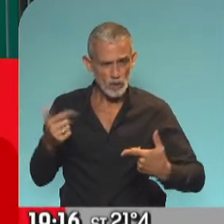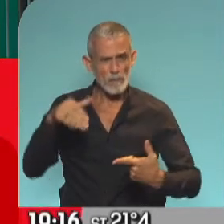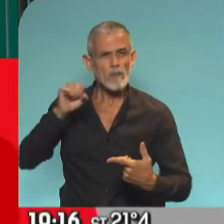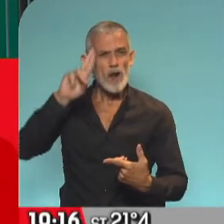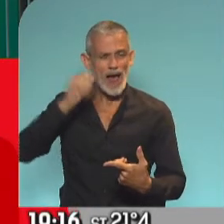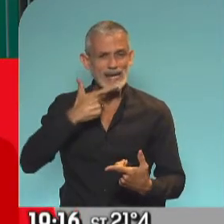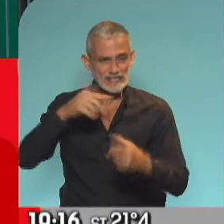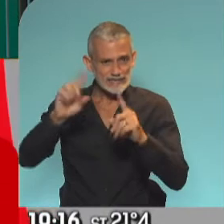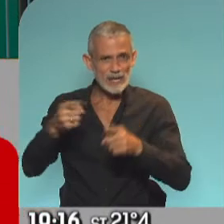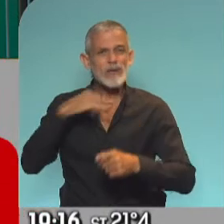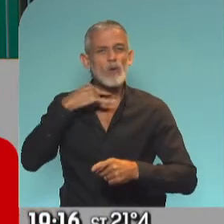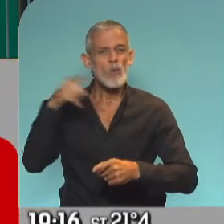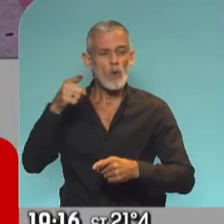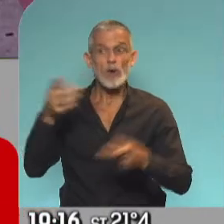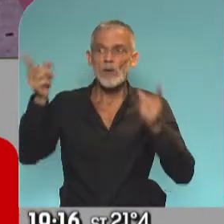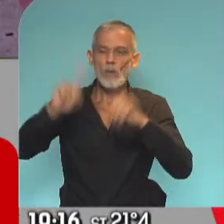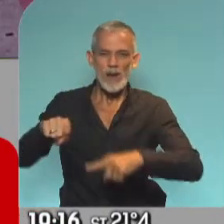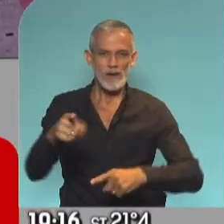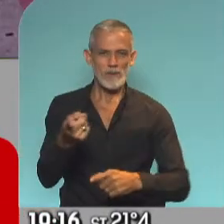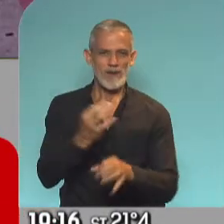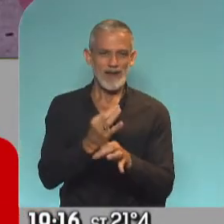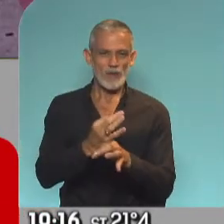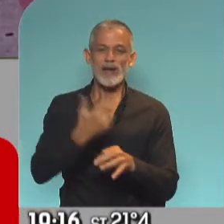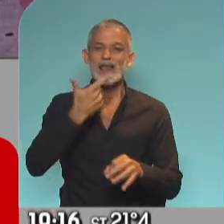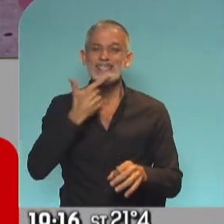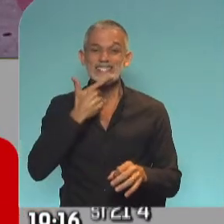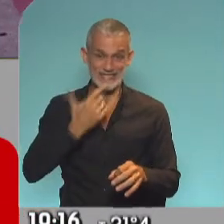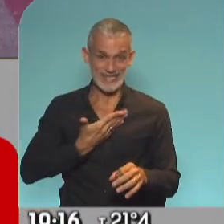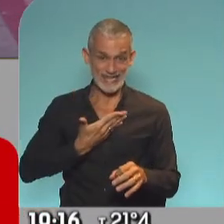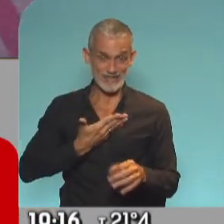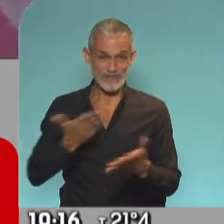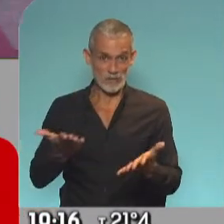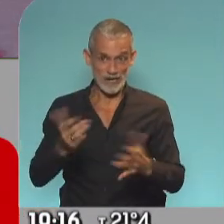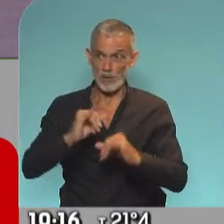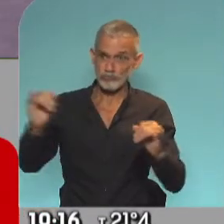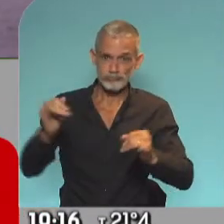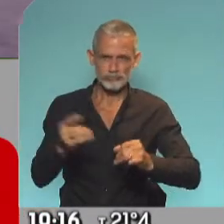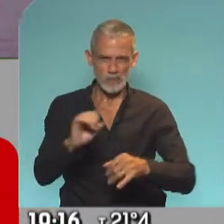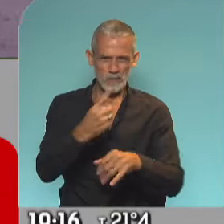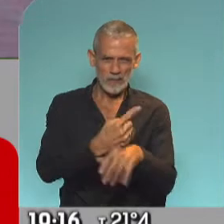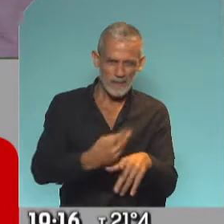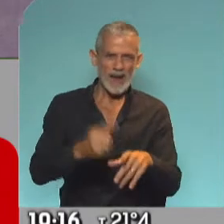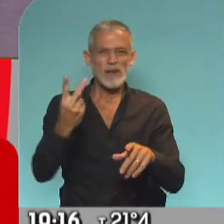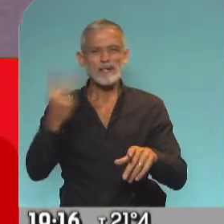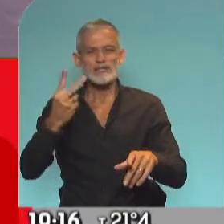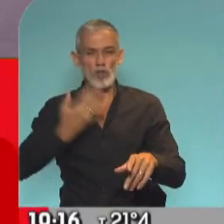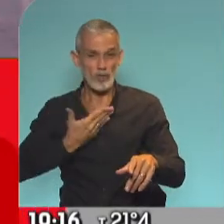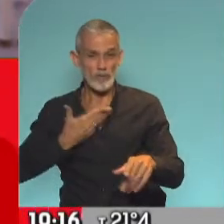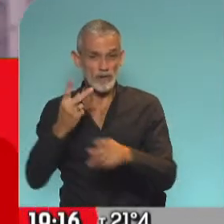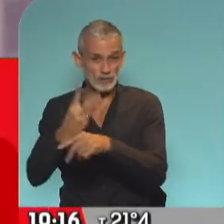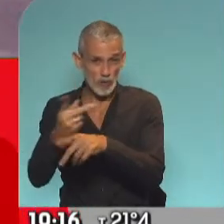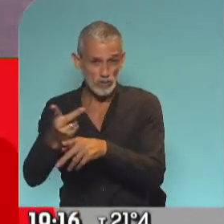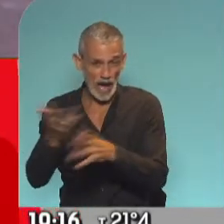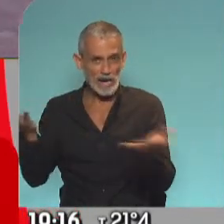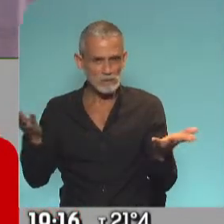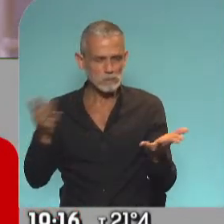Morales, anunciando en la provincia de Jujuy el regreso a la presencialidad el 17 de febrero en la primaria, 22 de febrero en la secundaria.